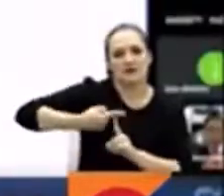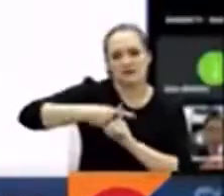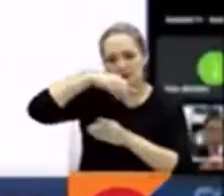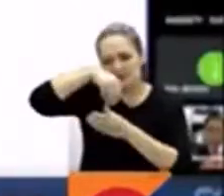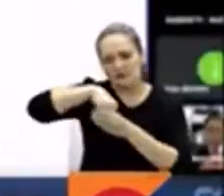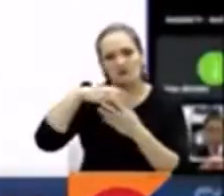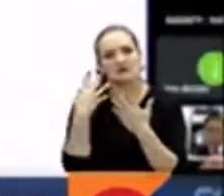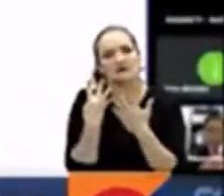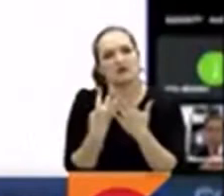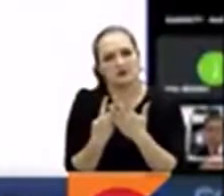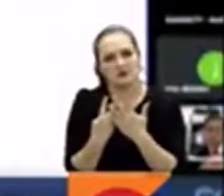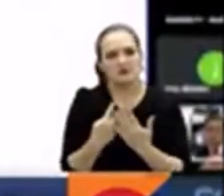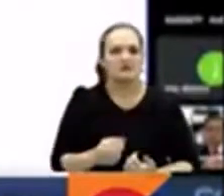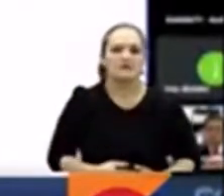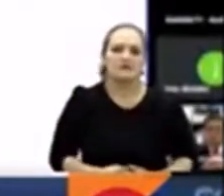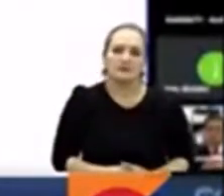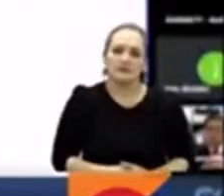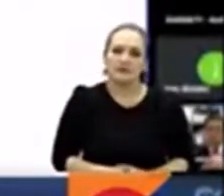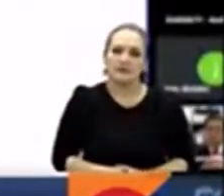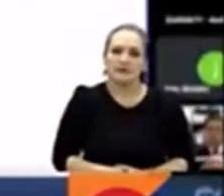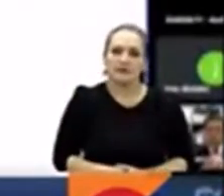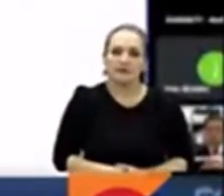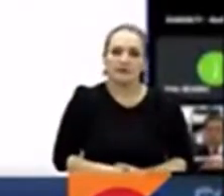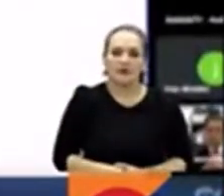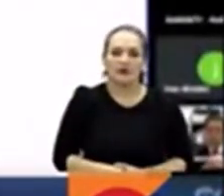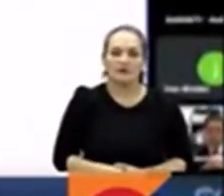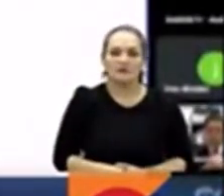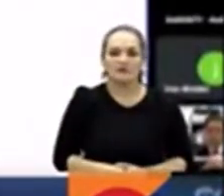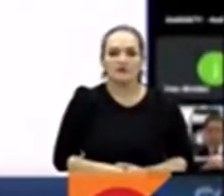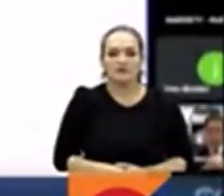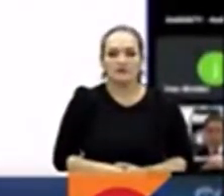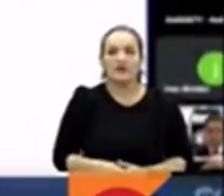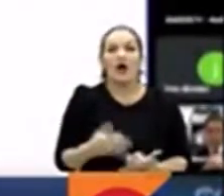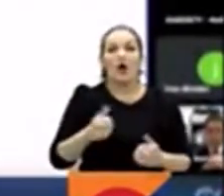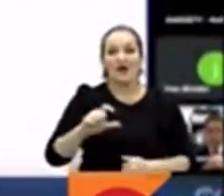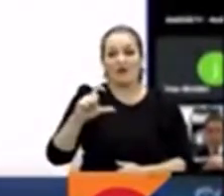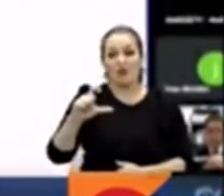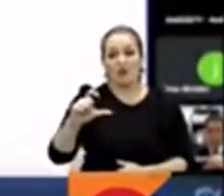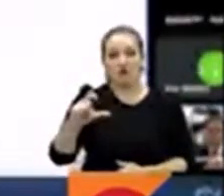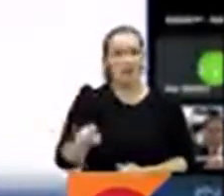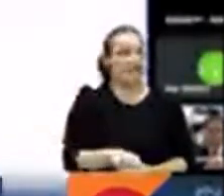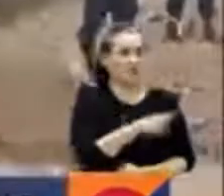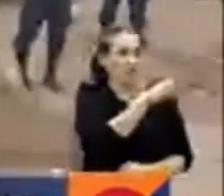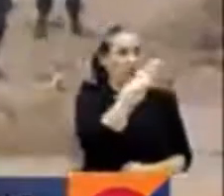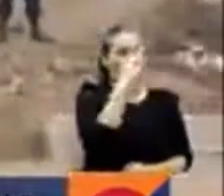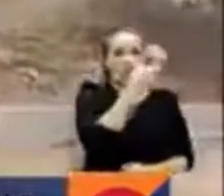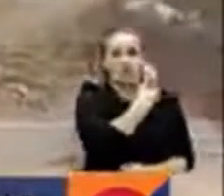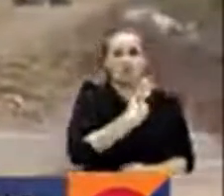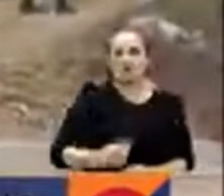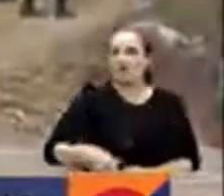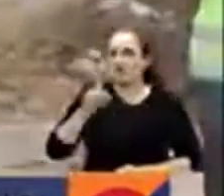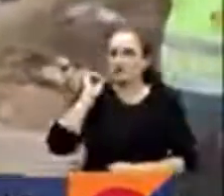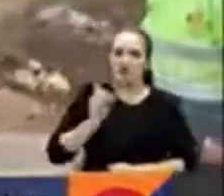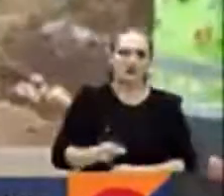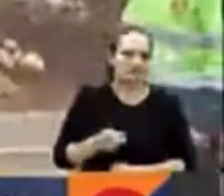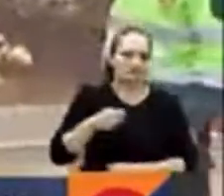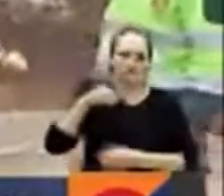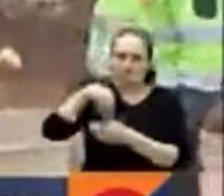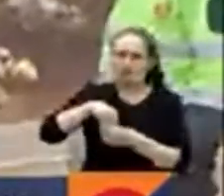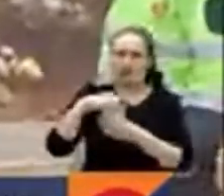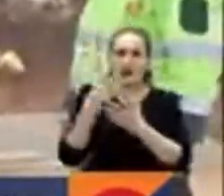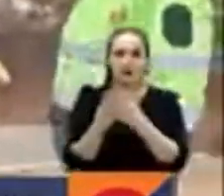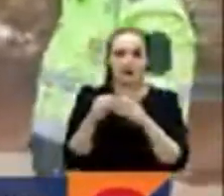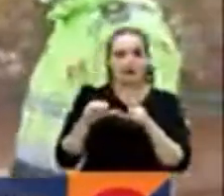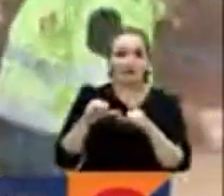cuñada. Respecto a la investigada Jennifer Noelia Paredes Navarro, vence el 9 de febrero del año 2025. Esa ventana de tiempo